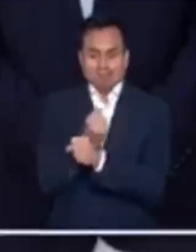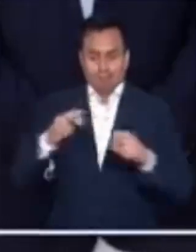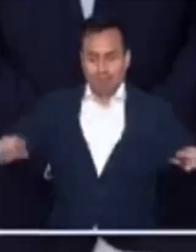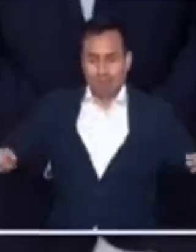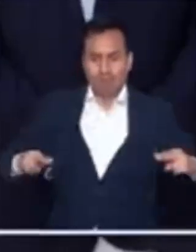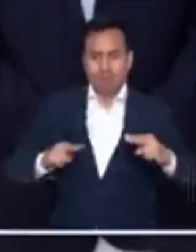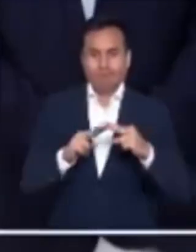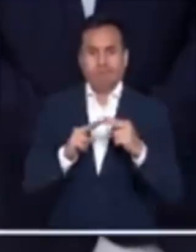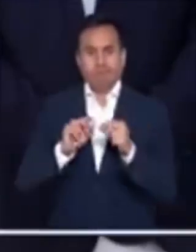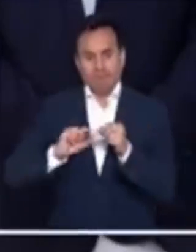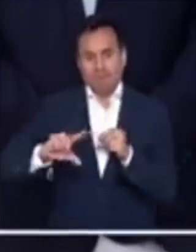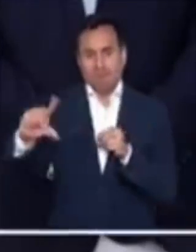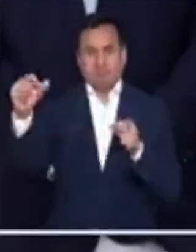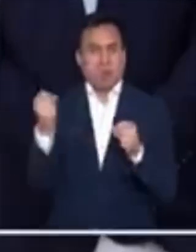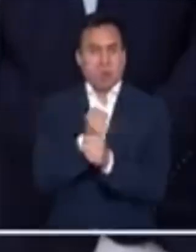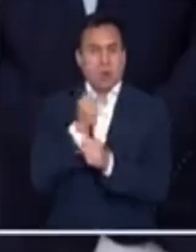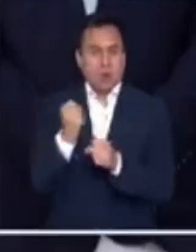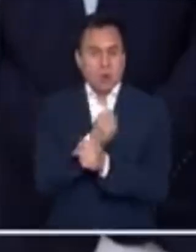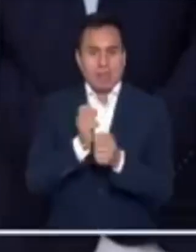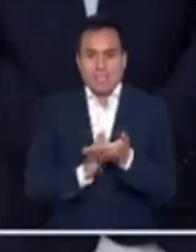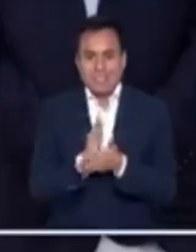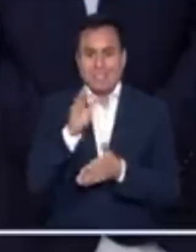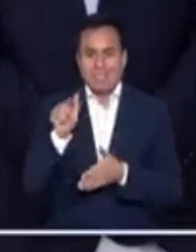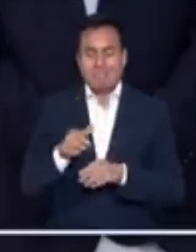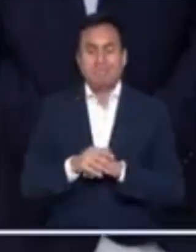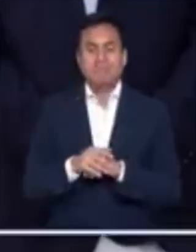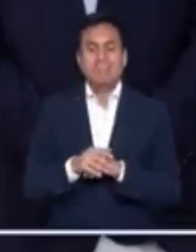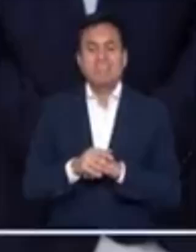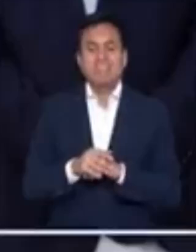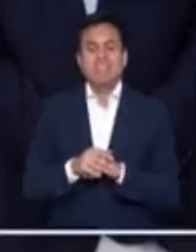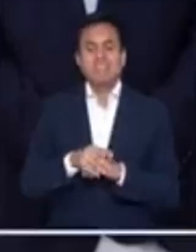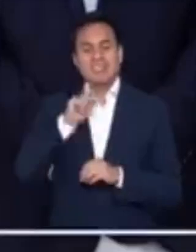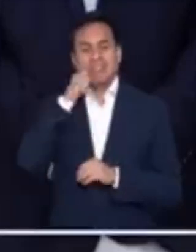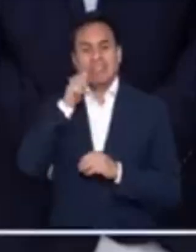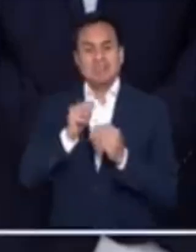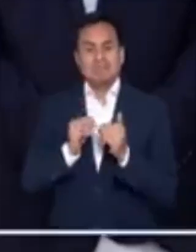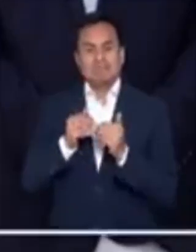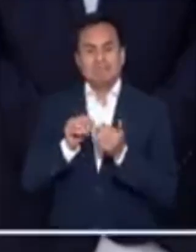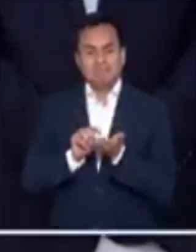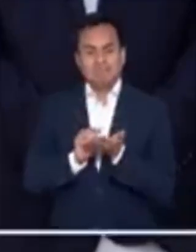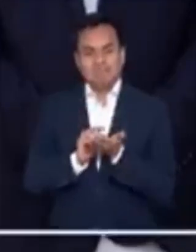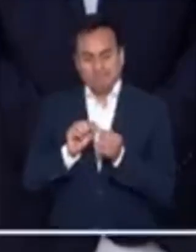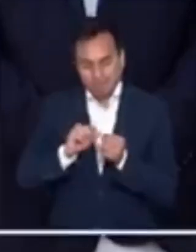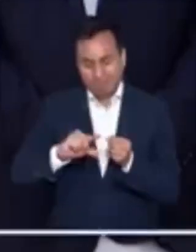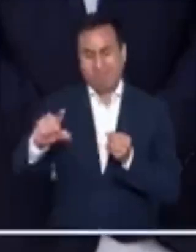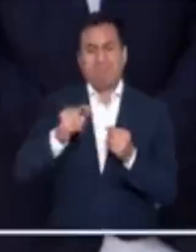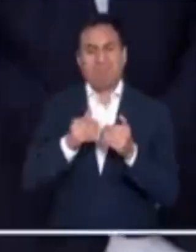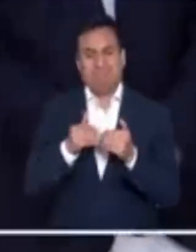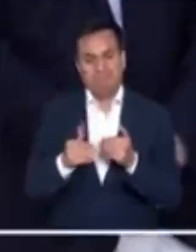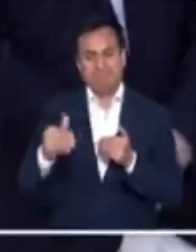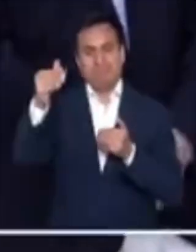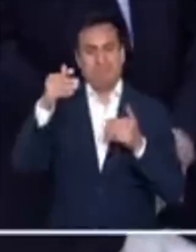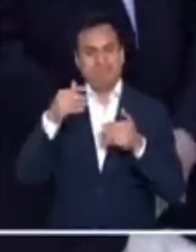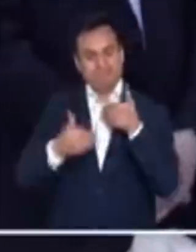iniciar las obras, con lo cual damos el puntapié inicial ya propiamente tal